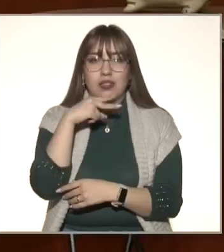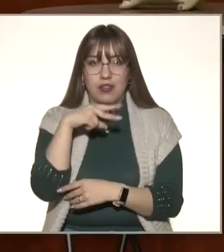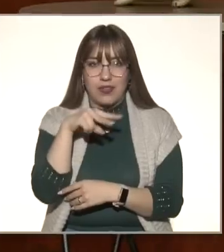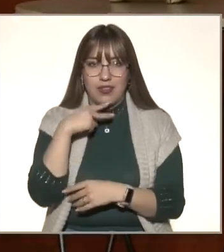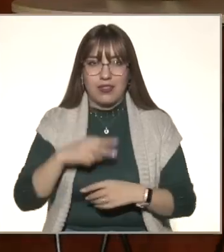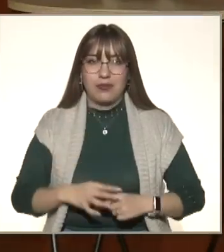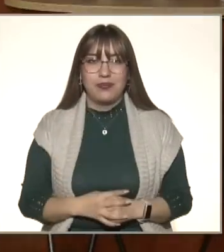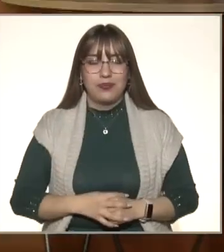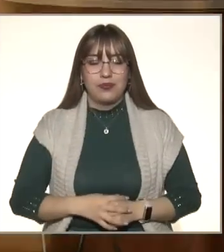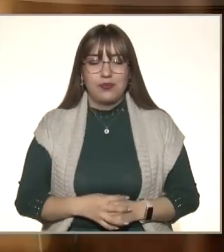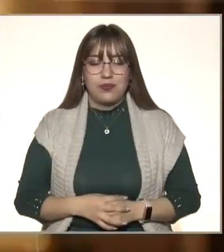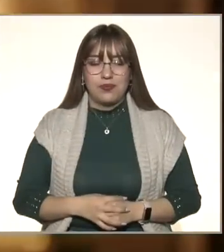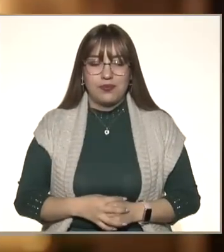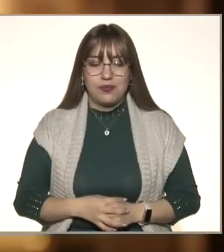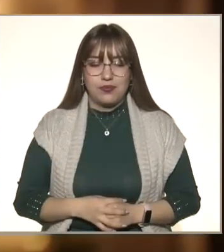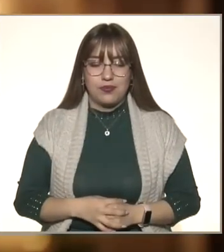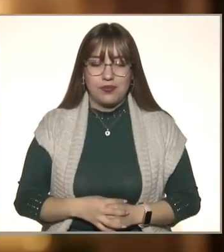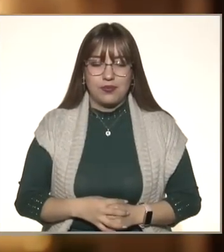verlo.